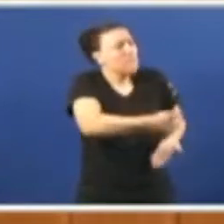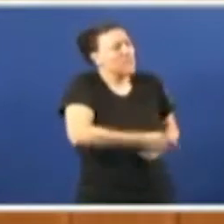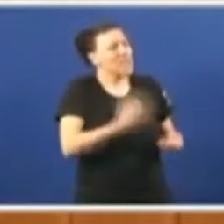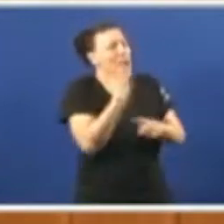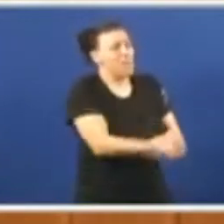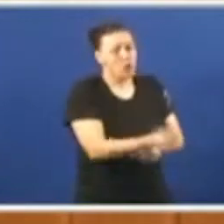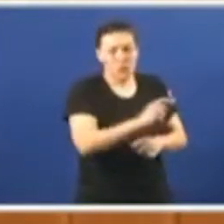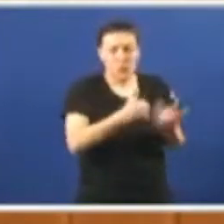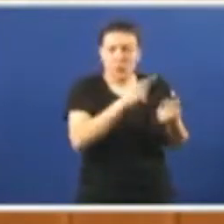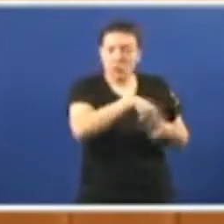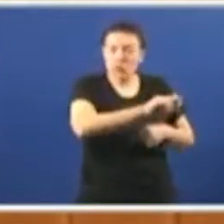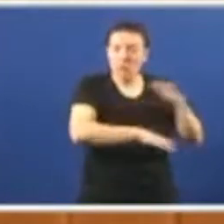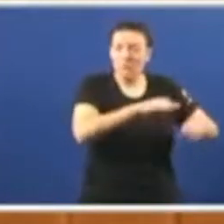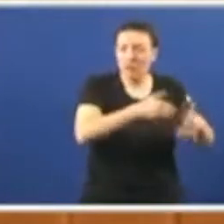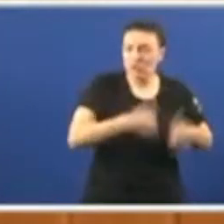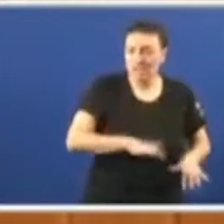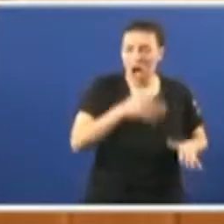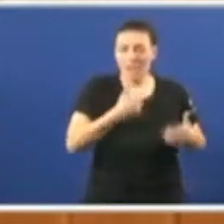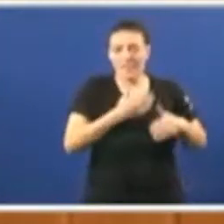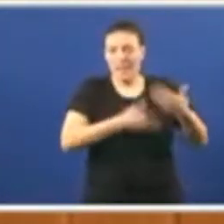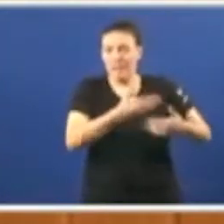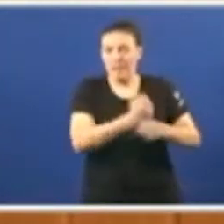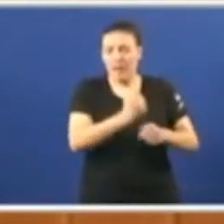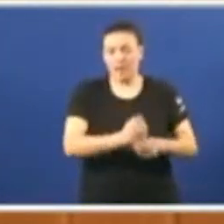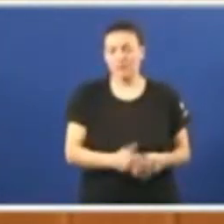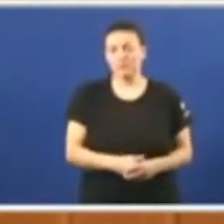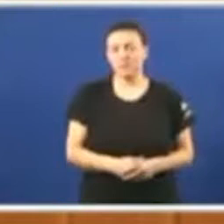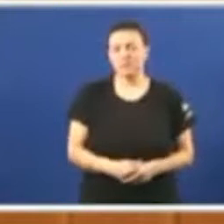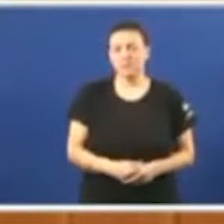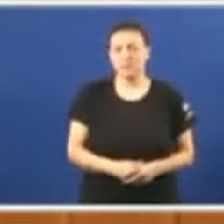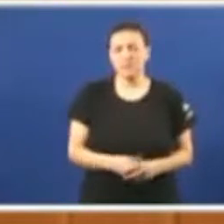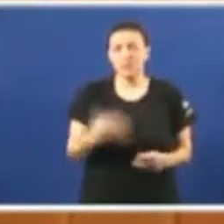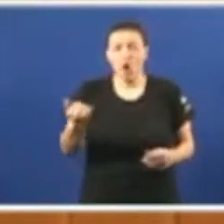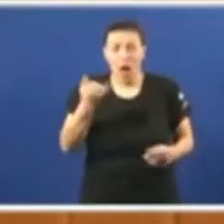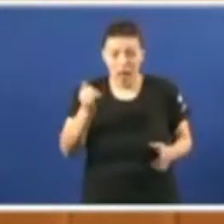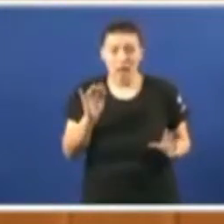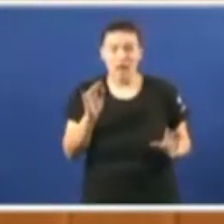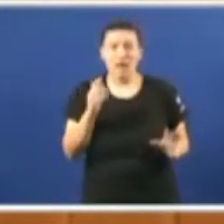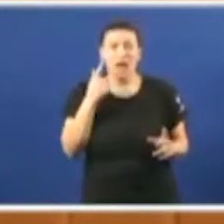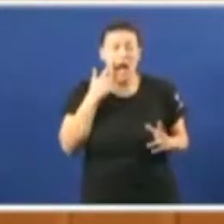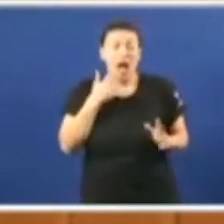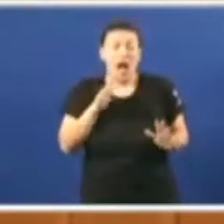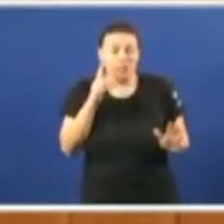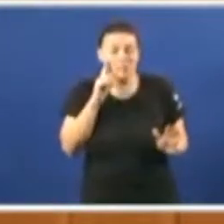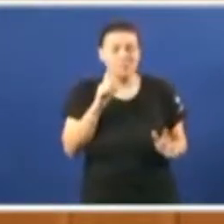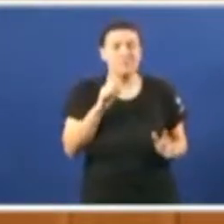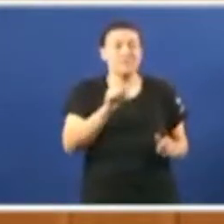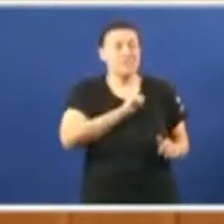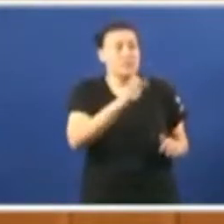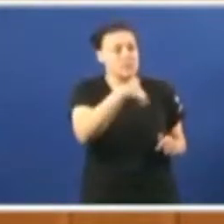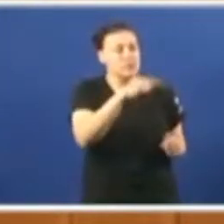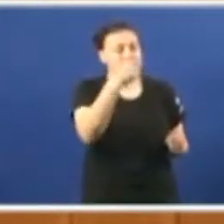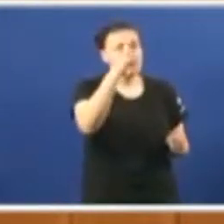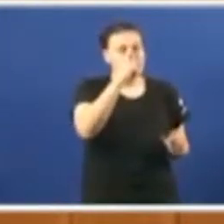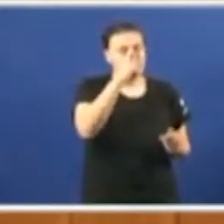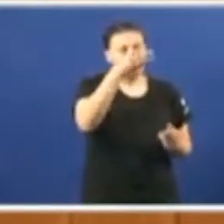deron os pasos, porque por unha vez están xa traballando. Oxalá esta vez, aínda así, como dicía, tomaran nota e vayan a